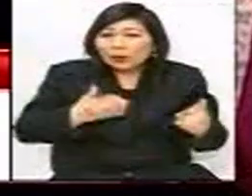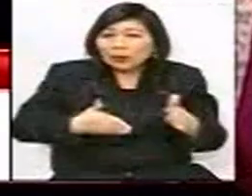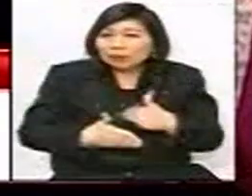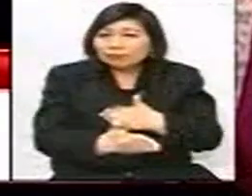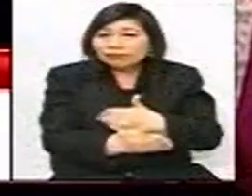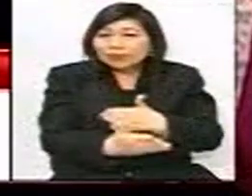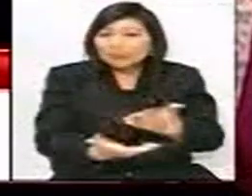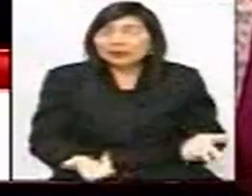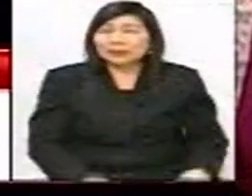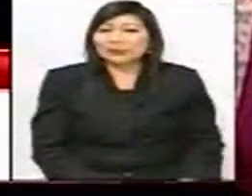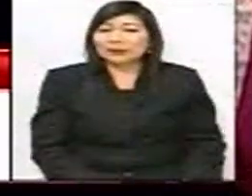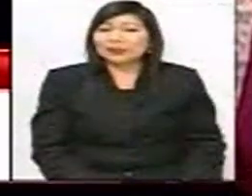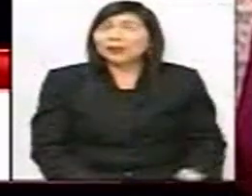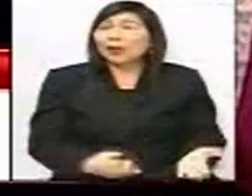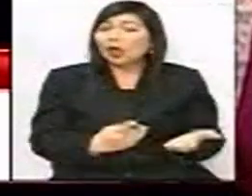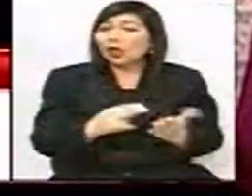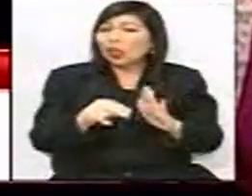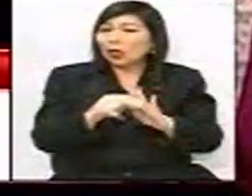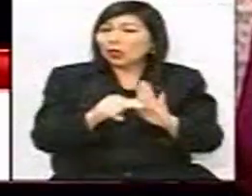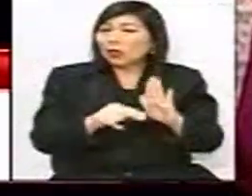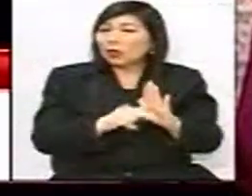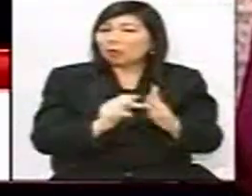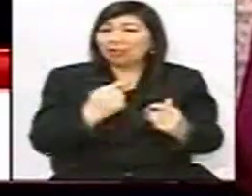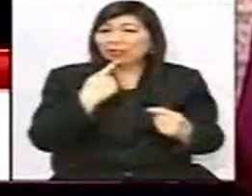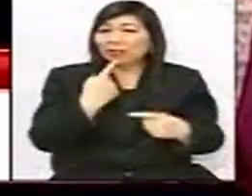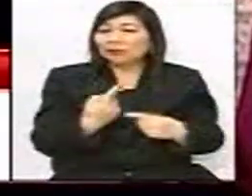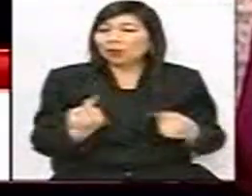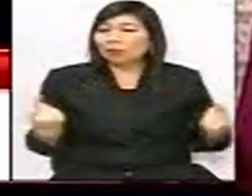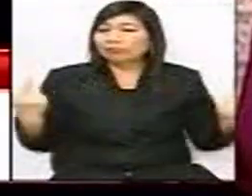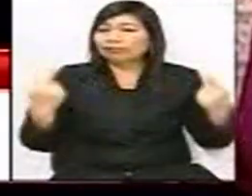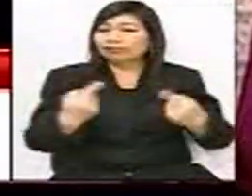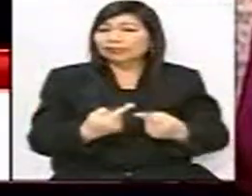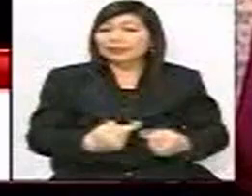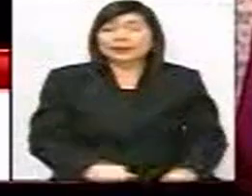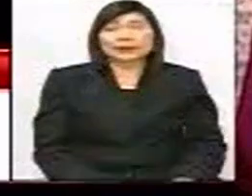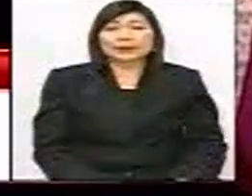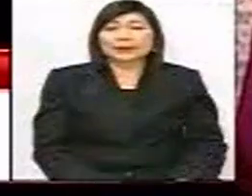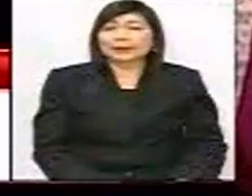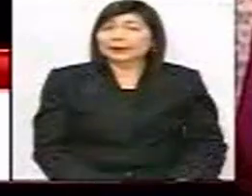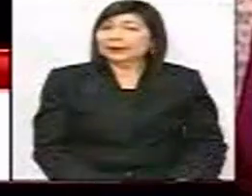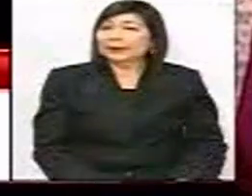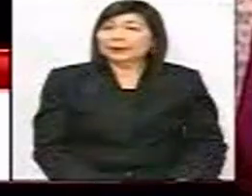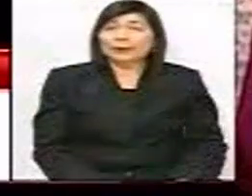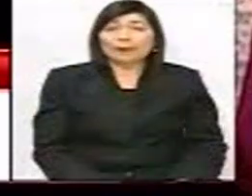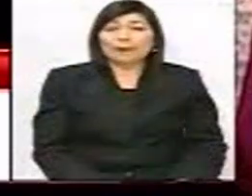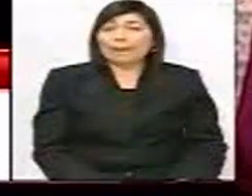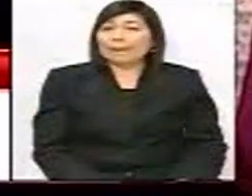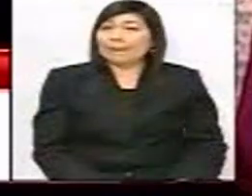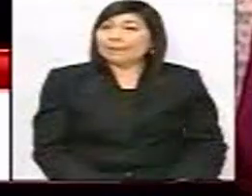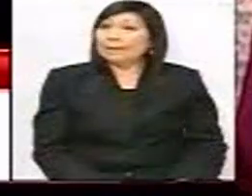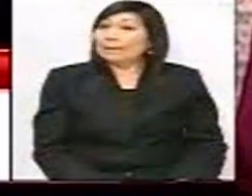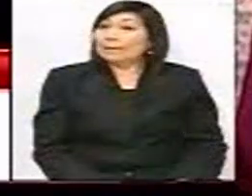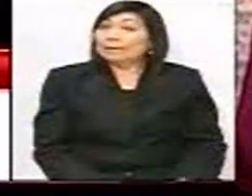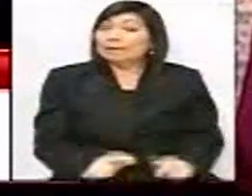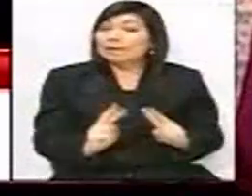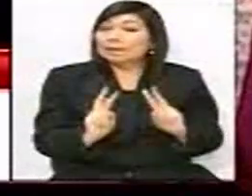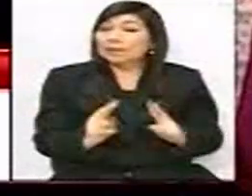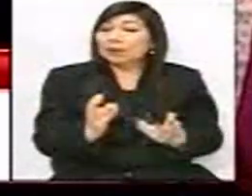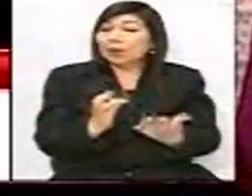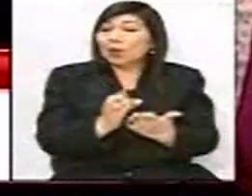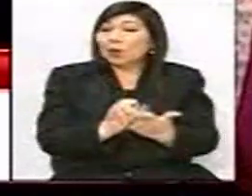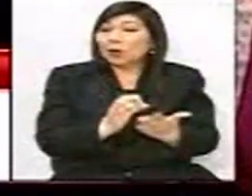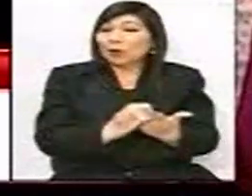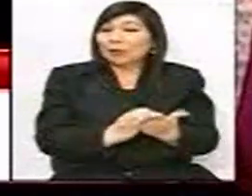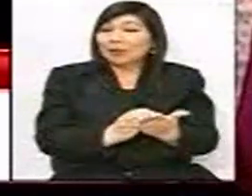Y las normas dicen todo lo contrario. Entonces, señor presidente, vemos que los